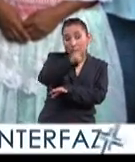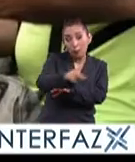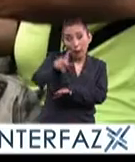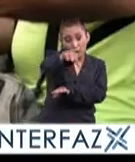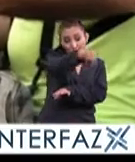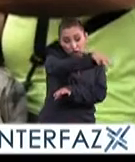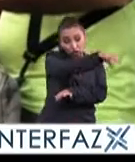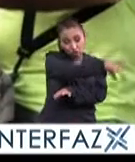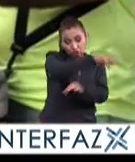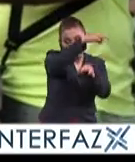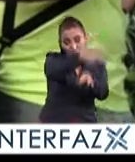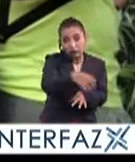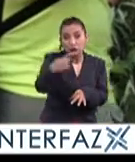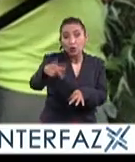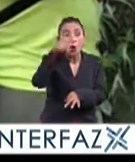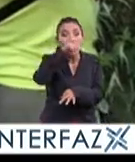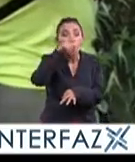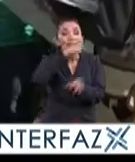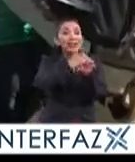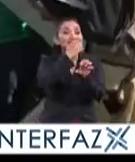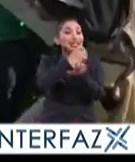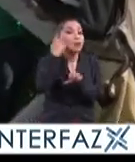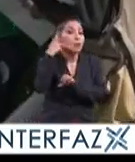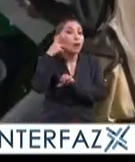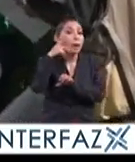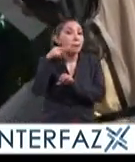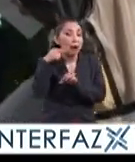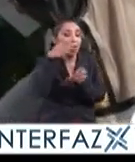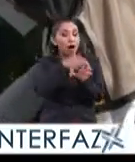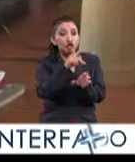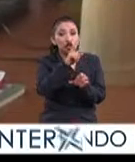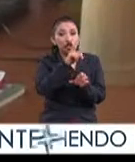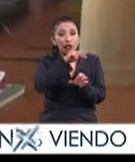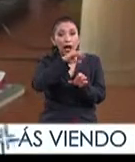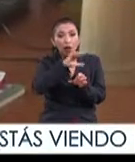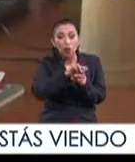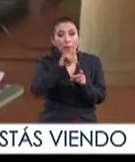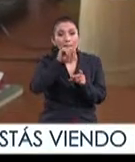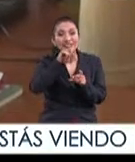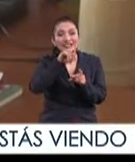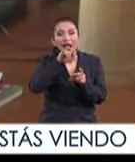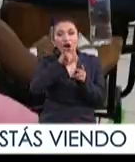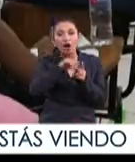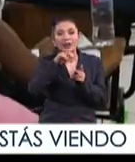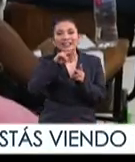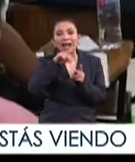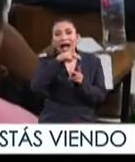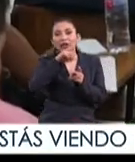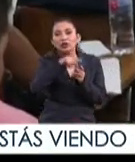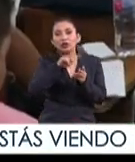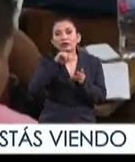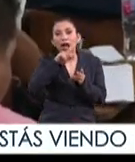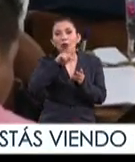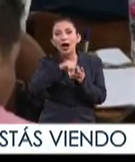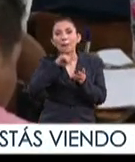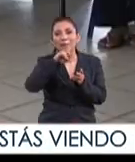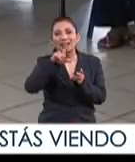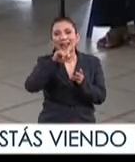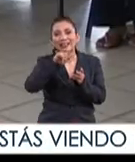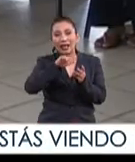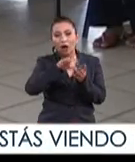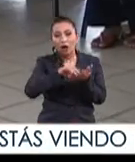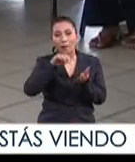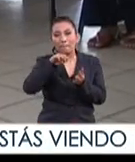pueblos originarios y sus lenguas del estado de Puebla: Totonacú, Mixteco, Ñañu, Nahua,